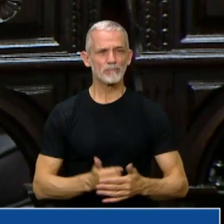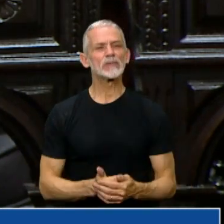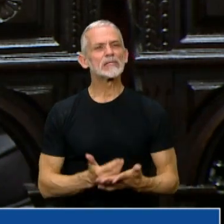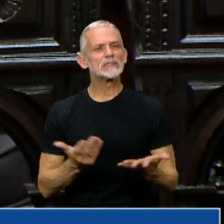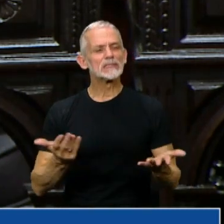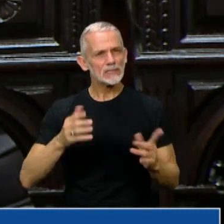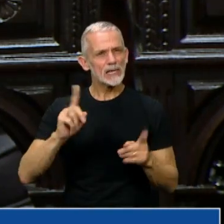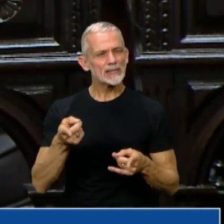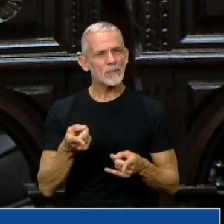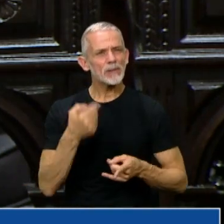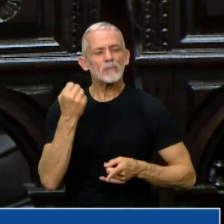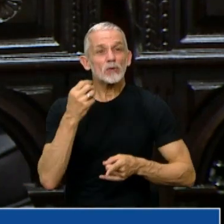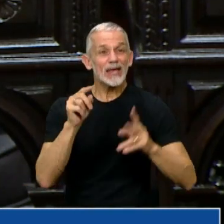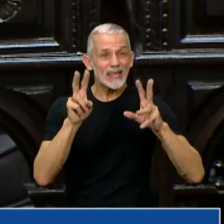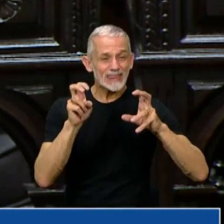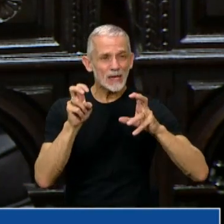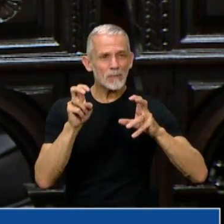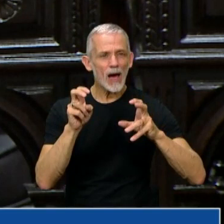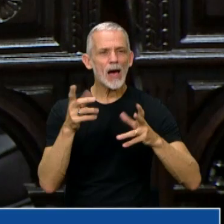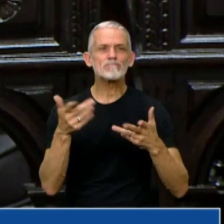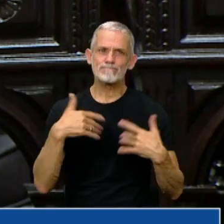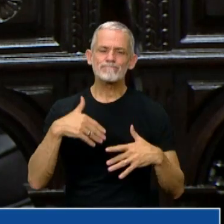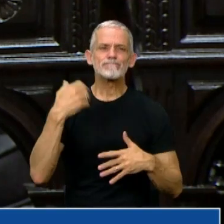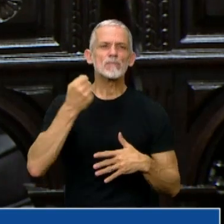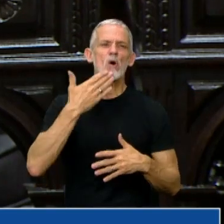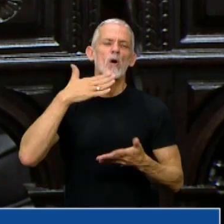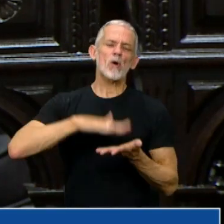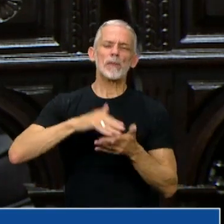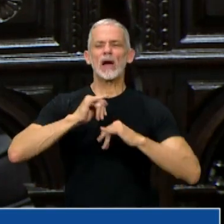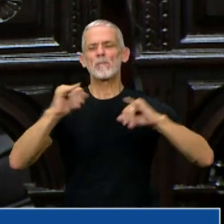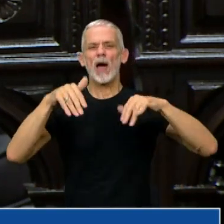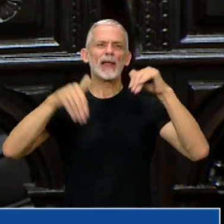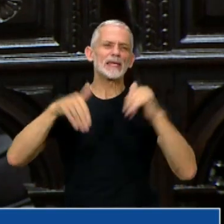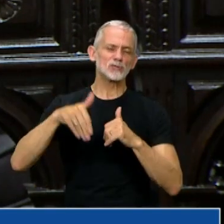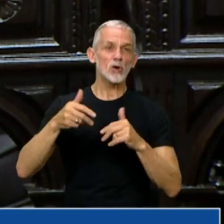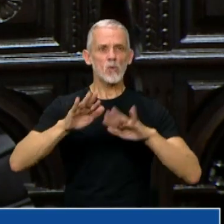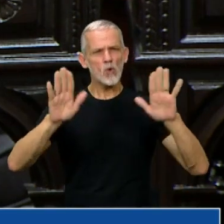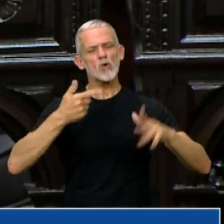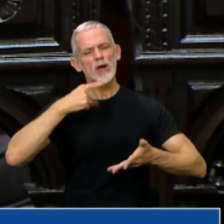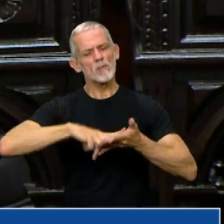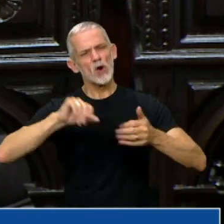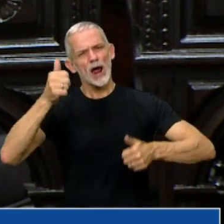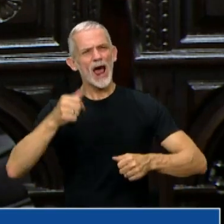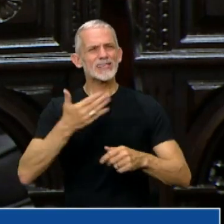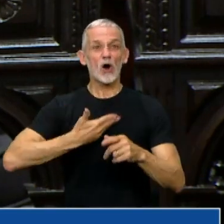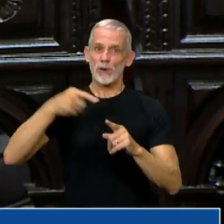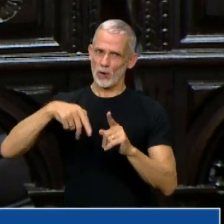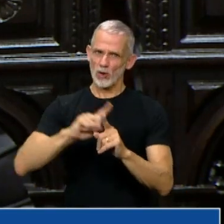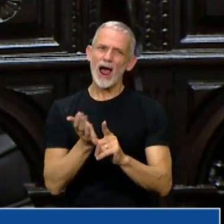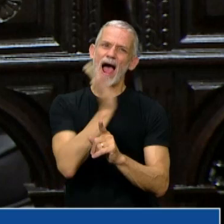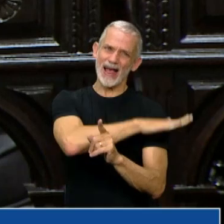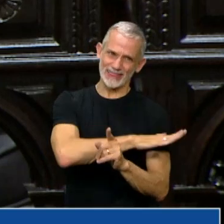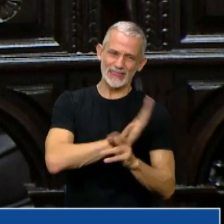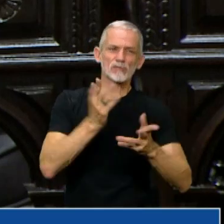Tampoco podemos olvidarnos de que este tema ha sido eje y promesa de campaña de gobiernos anteriores